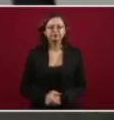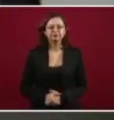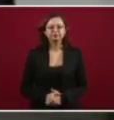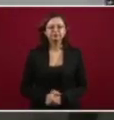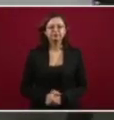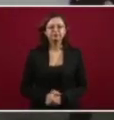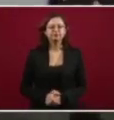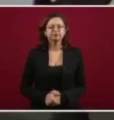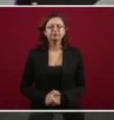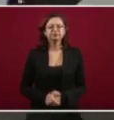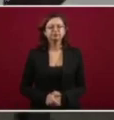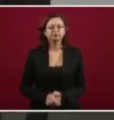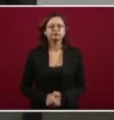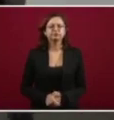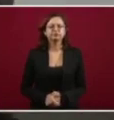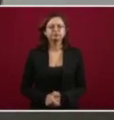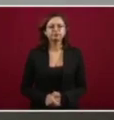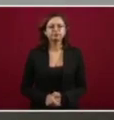Bueno, vamos a